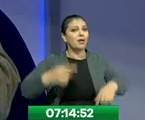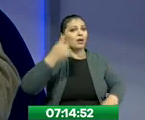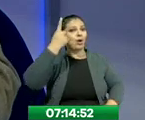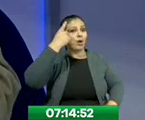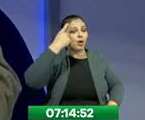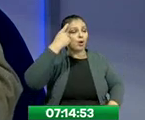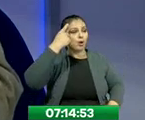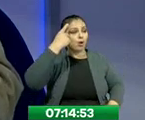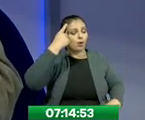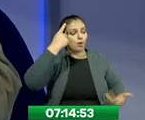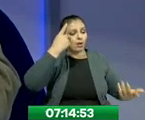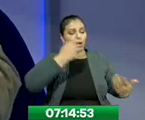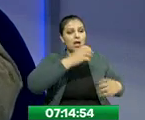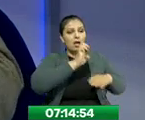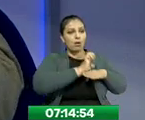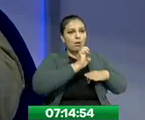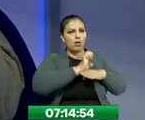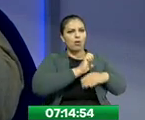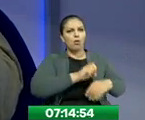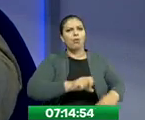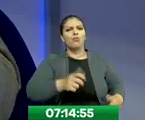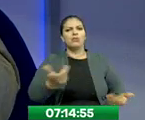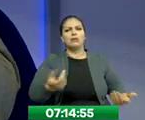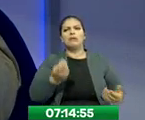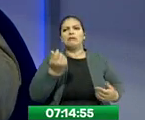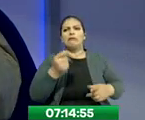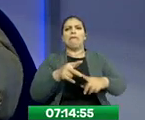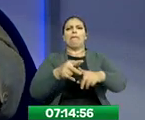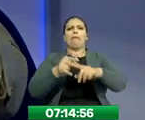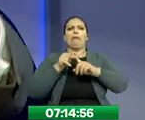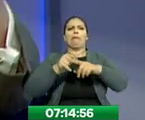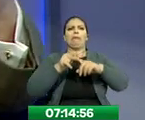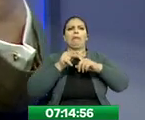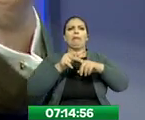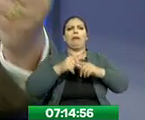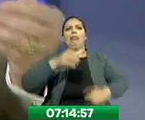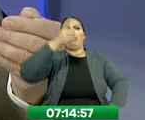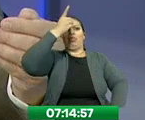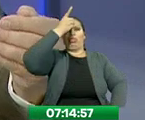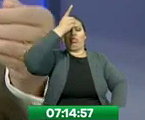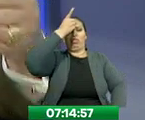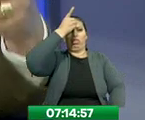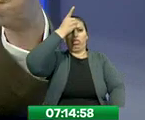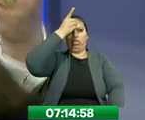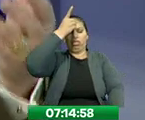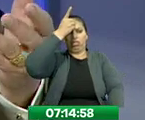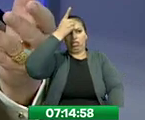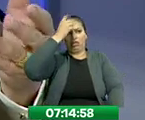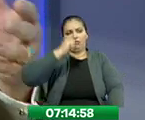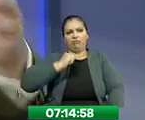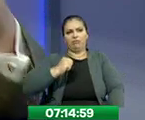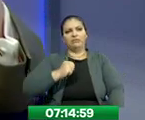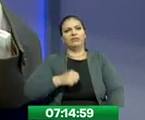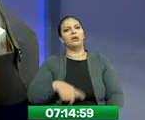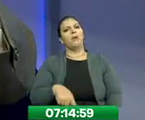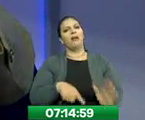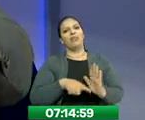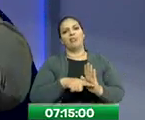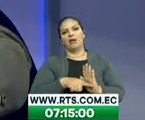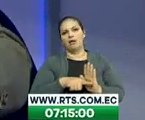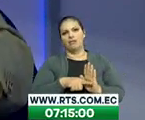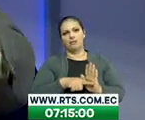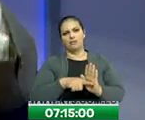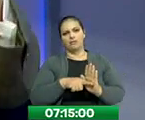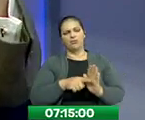la medida en que lo que significa es que el gobierno y el Estado